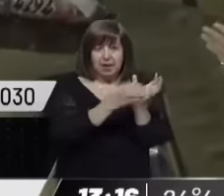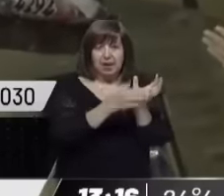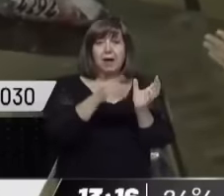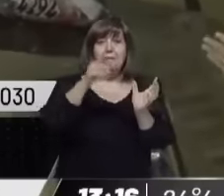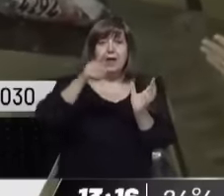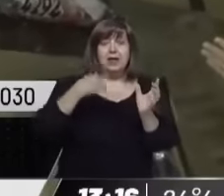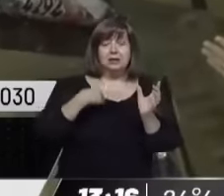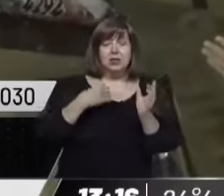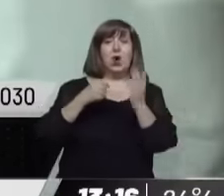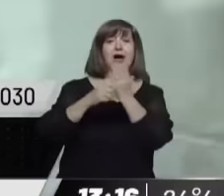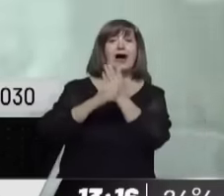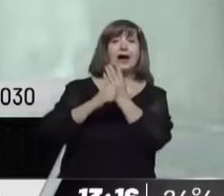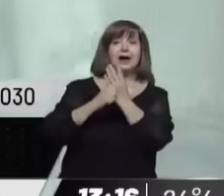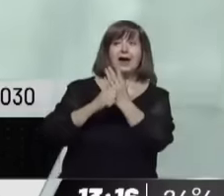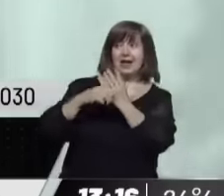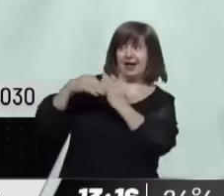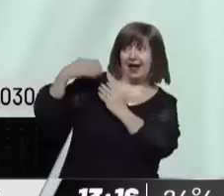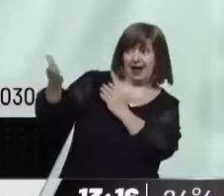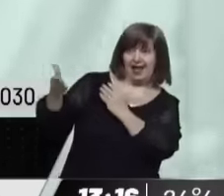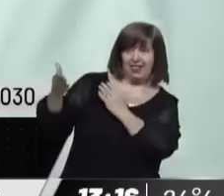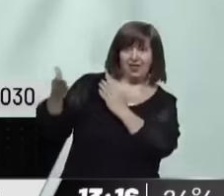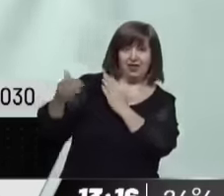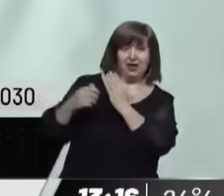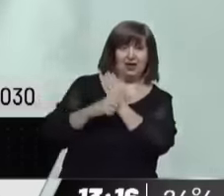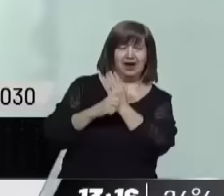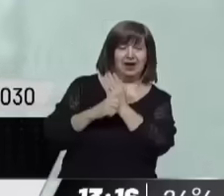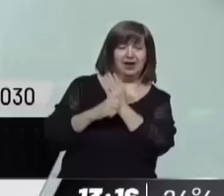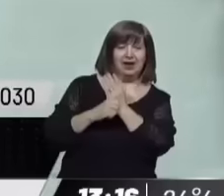a media cuadra,